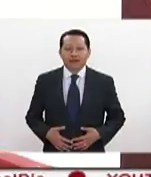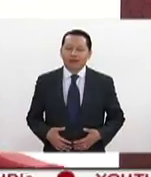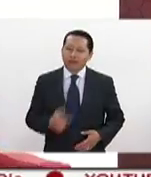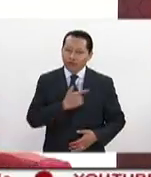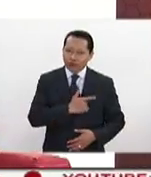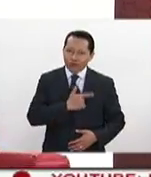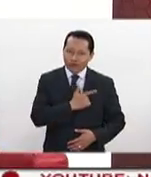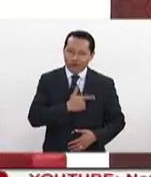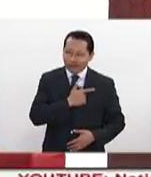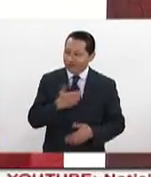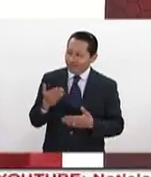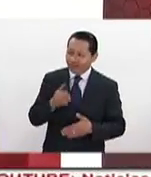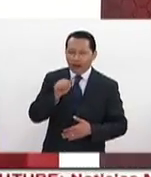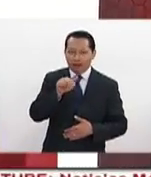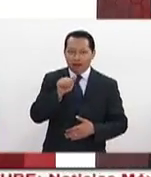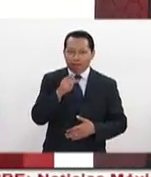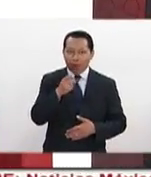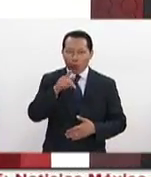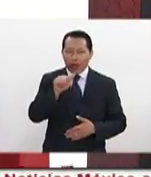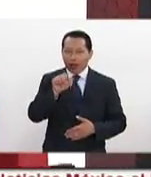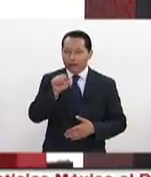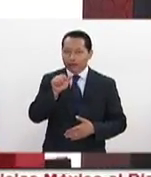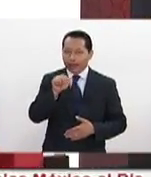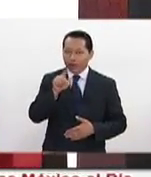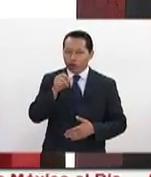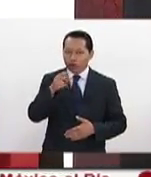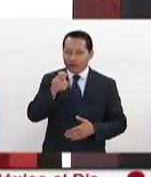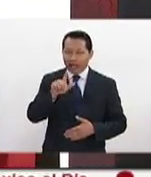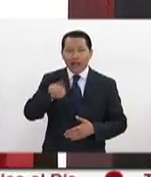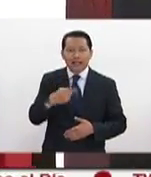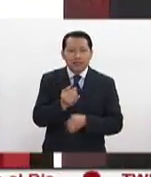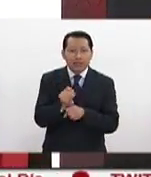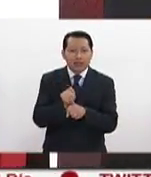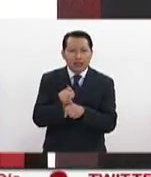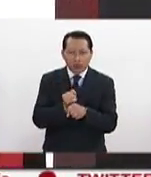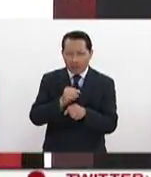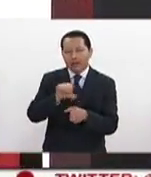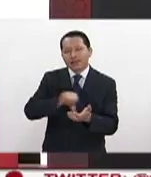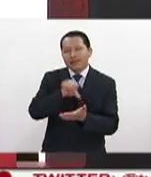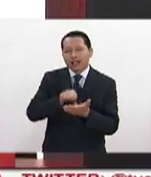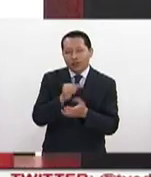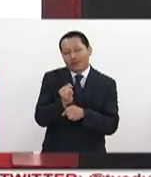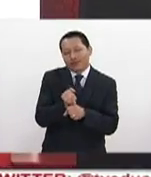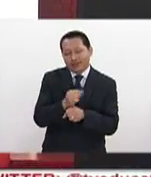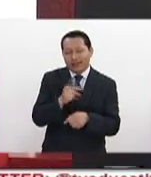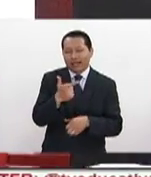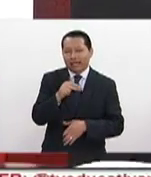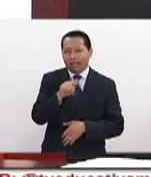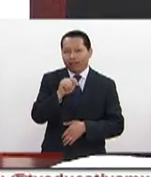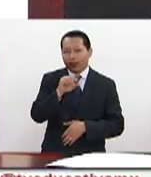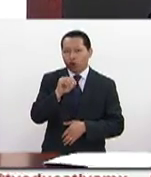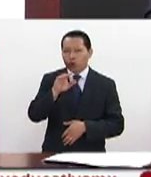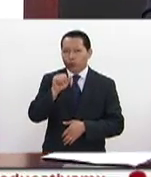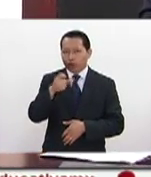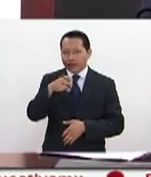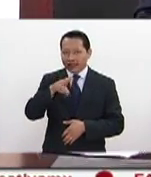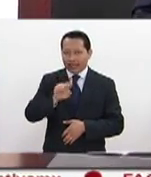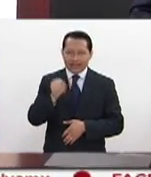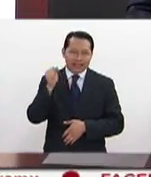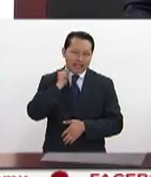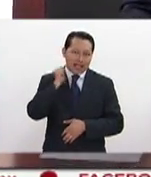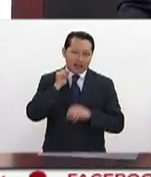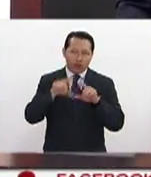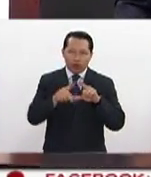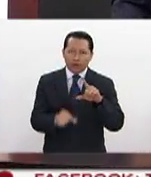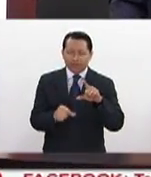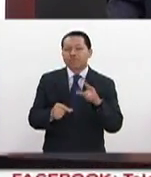Es un gusto que esté con nosotros Ana Paula Sandoval, ella es investigadora del Centro de Estudios Internacionales Gilberto Bosque del Senado de la República,